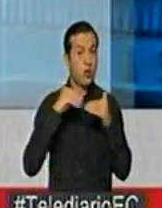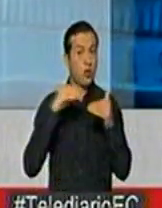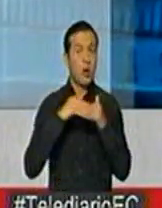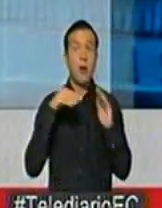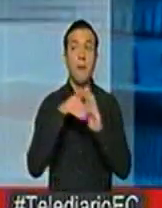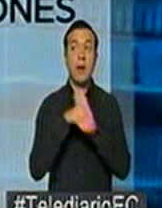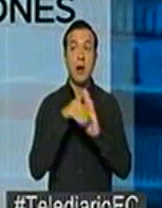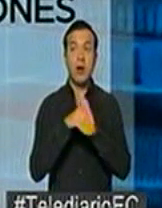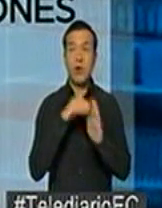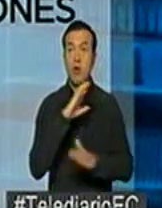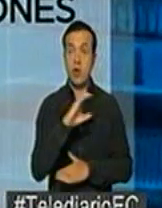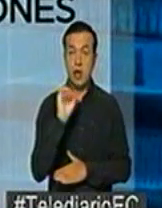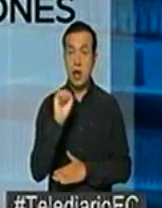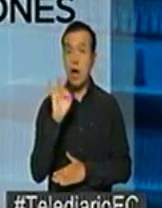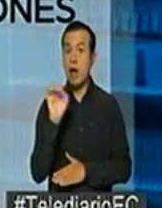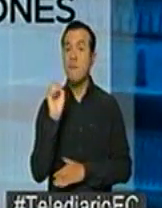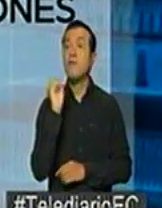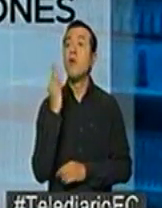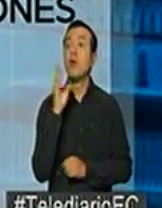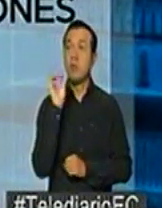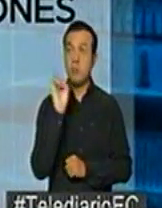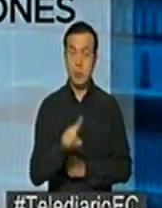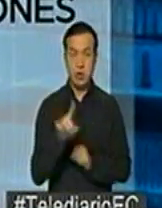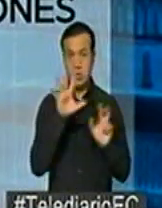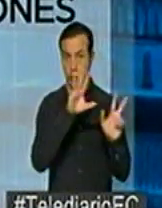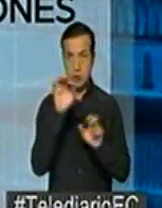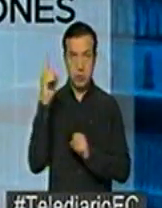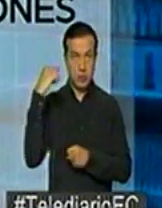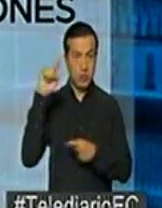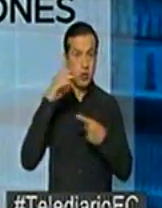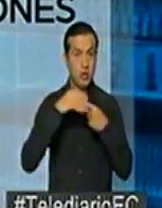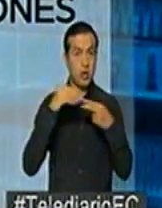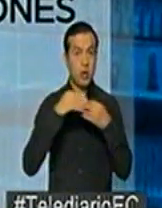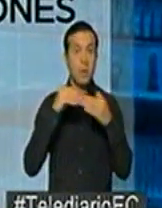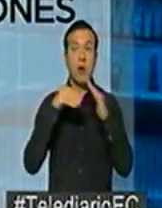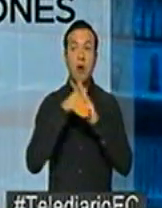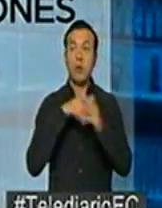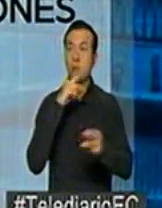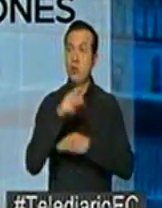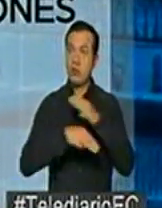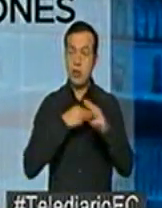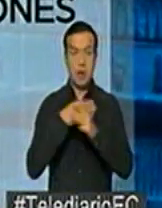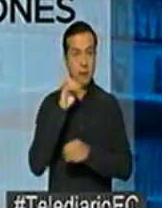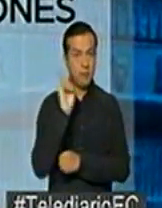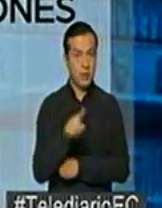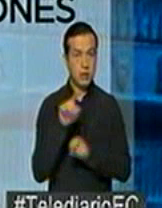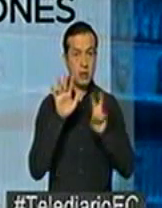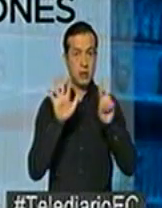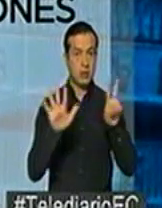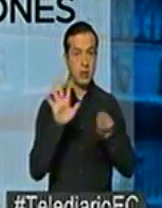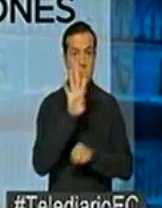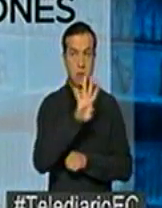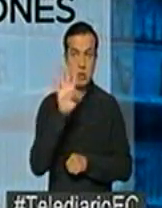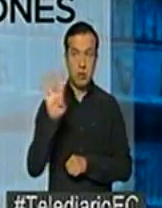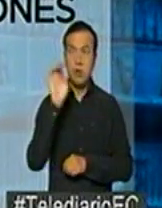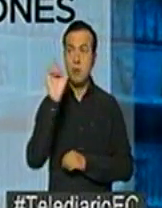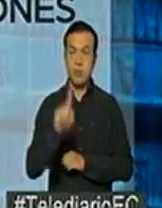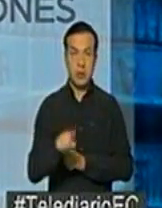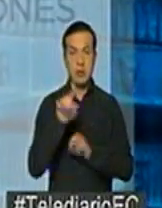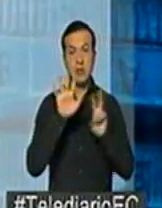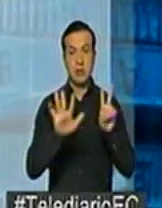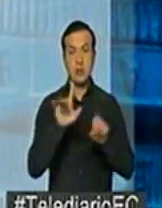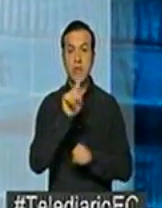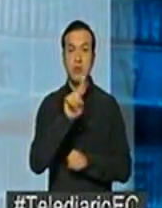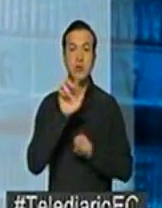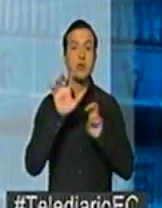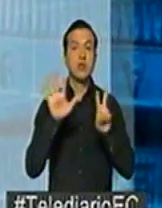de América Latina, Ecuador recibirá 1.800 millones de dólares. Del Banco Mundial, 1.744 millones. 1.717 millones